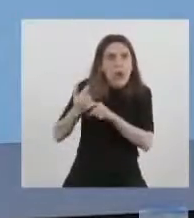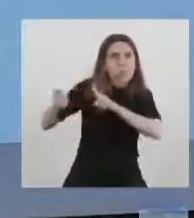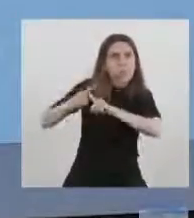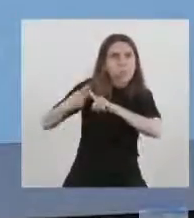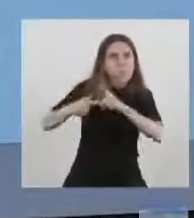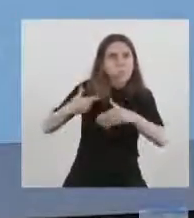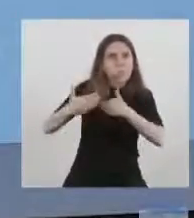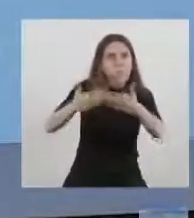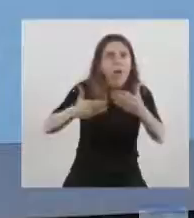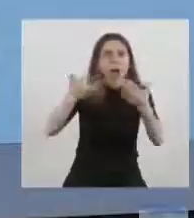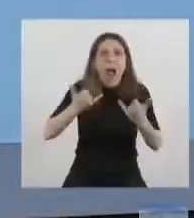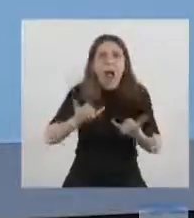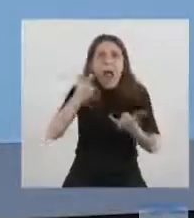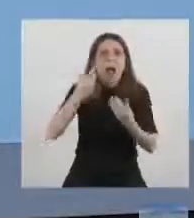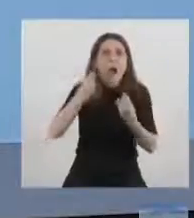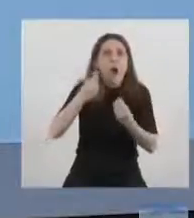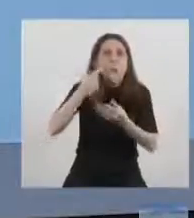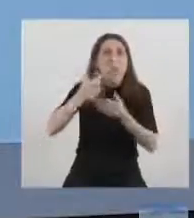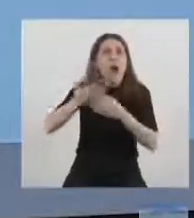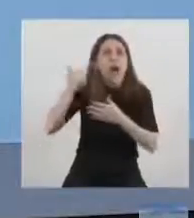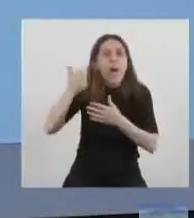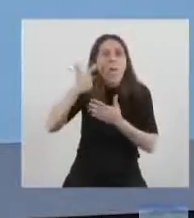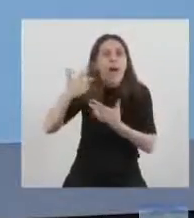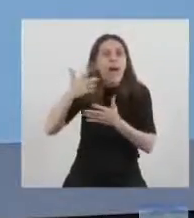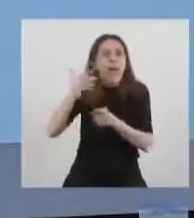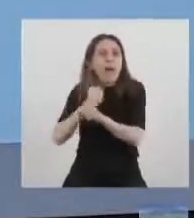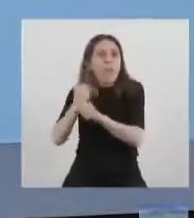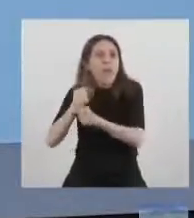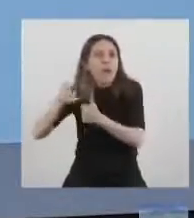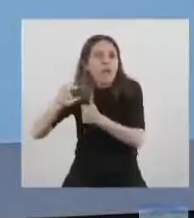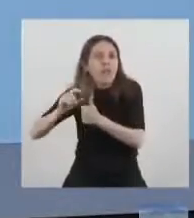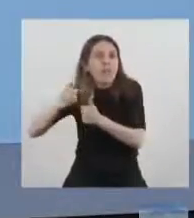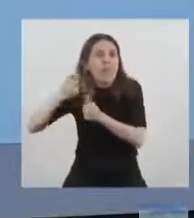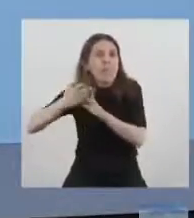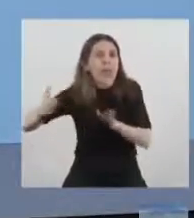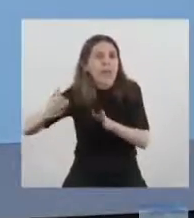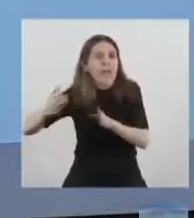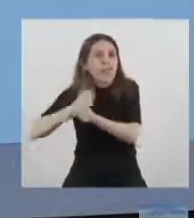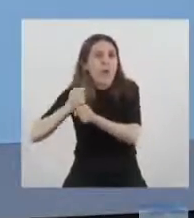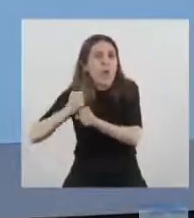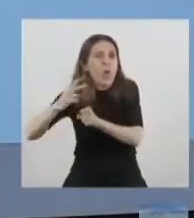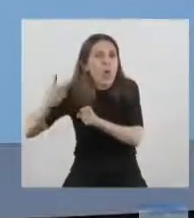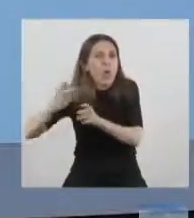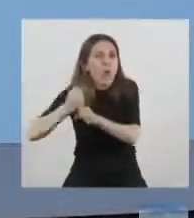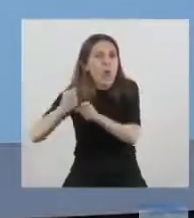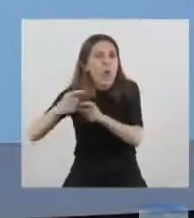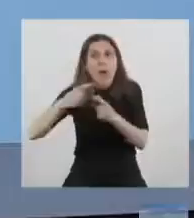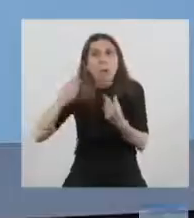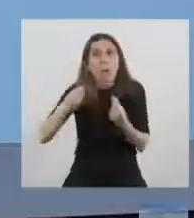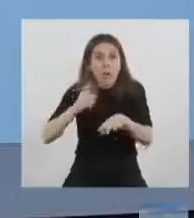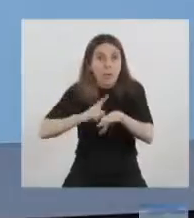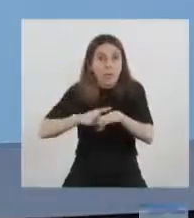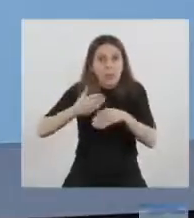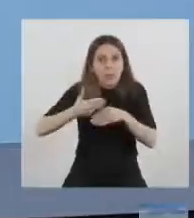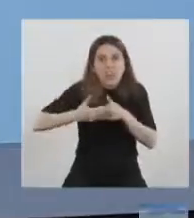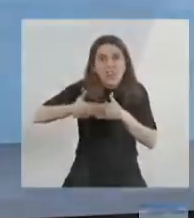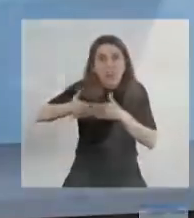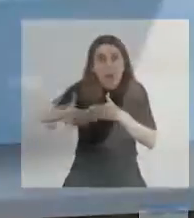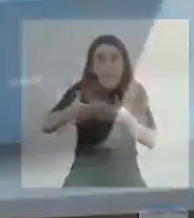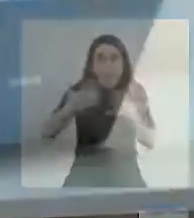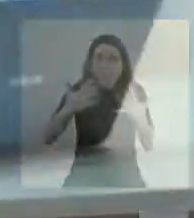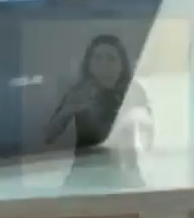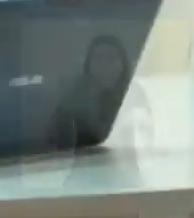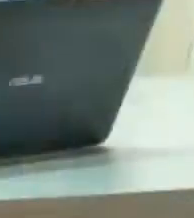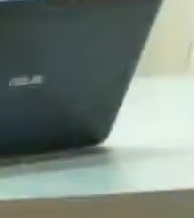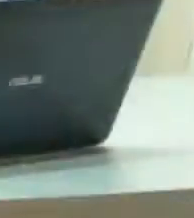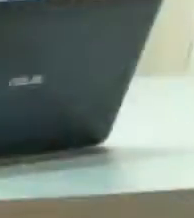visión in situ las cosas que técnicamente estamos acelerando porque obviamente el tiempo juega es una variable fundamental en el